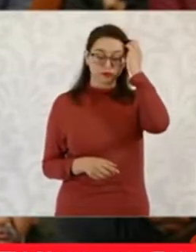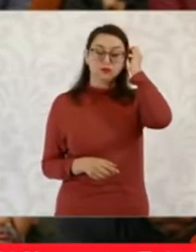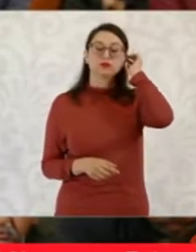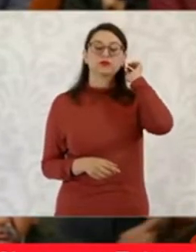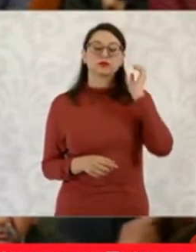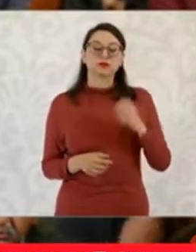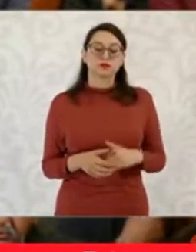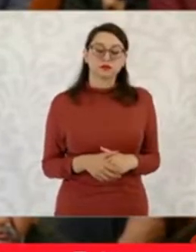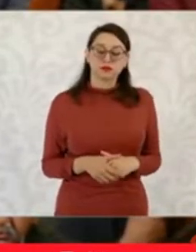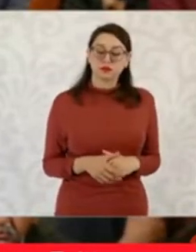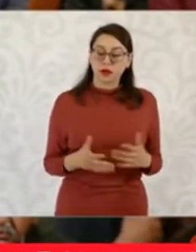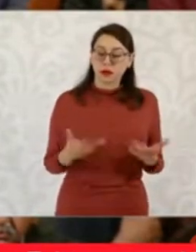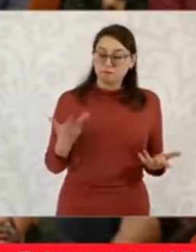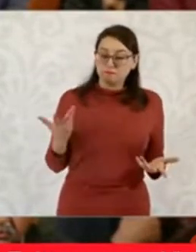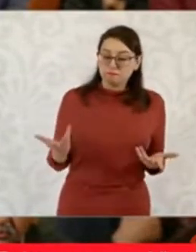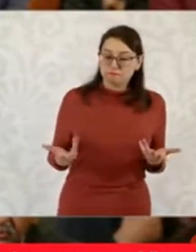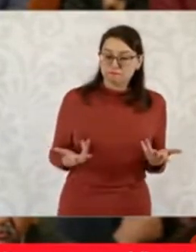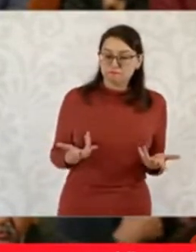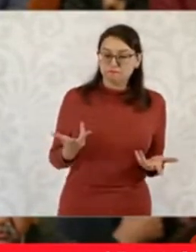pueden